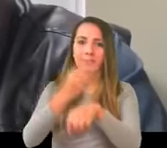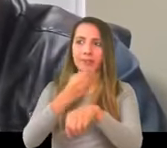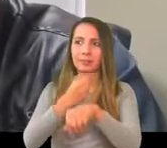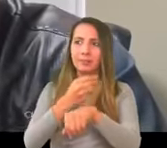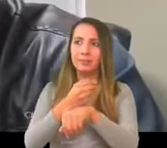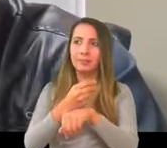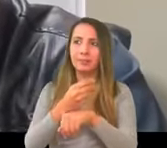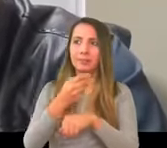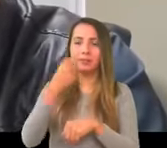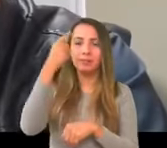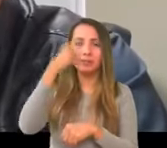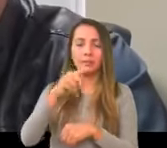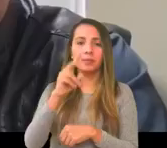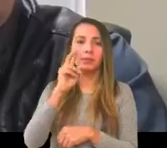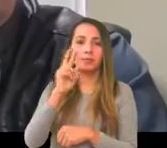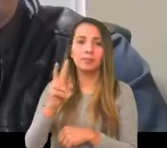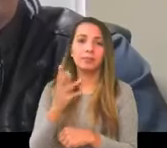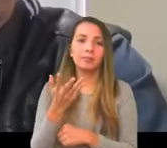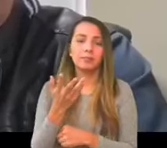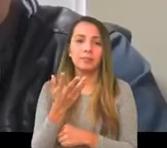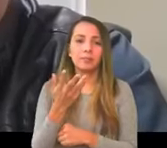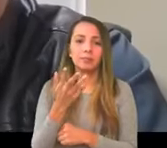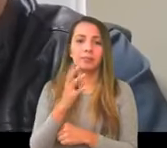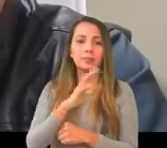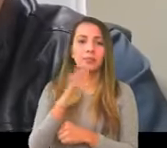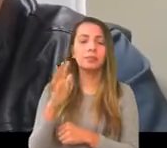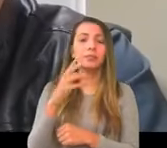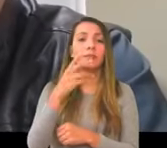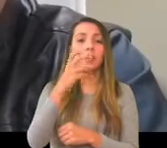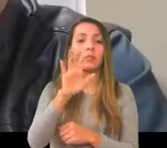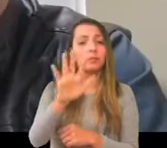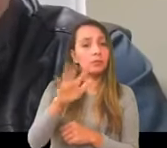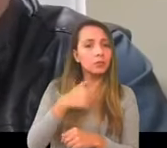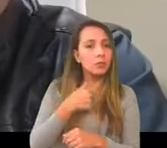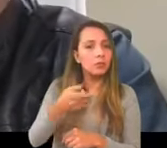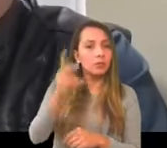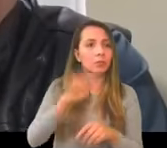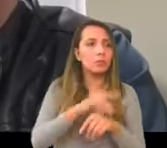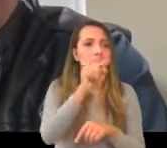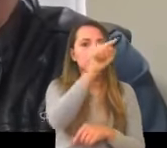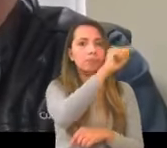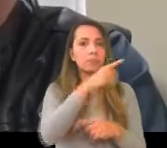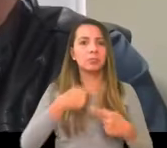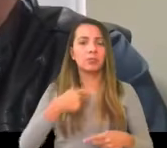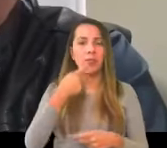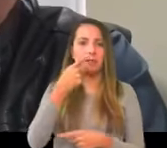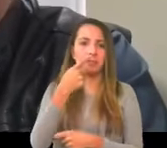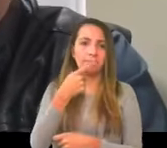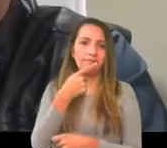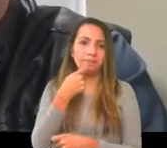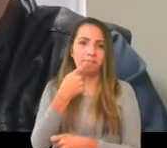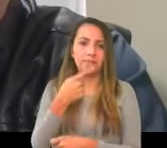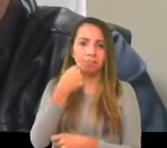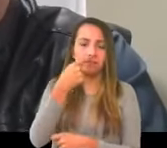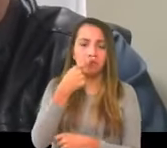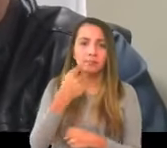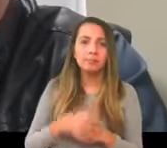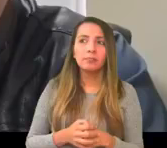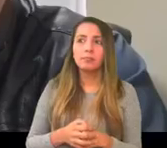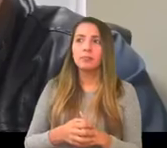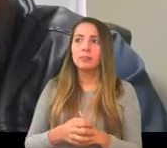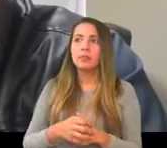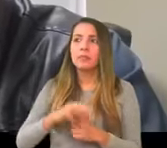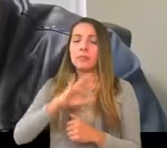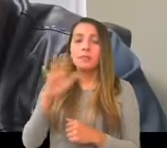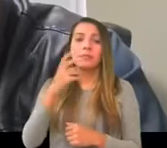del diagnóstico de la ciudad, que ya... Me refiero por la gente que está diciendo, de acuerdo a lo que está comentando. En relación, es que son afectaciones,